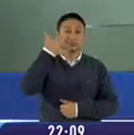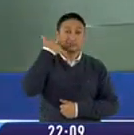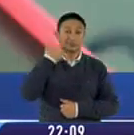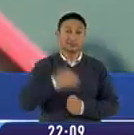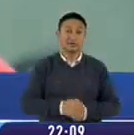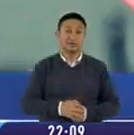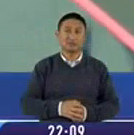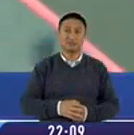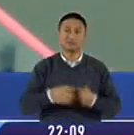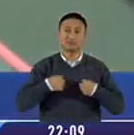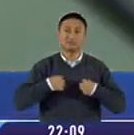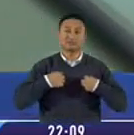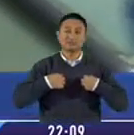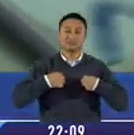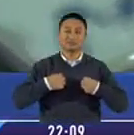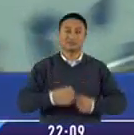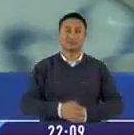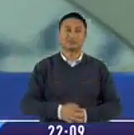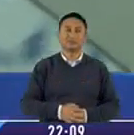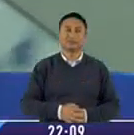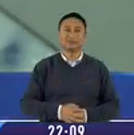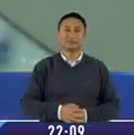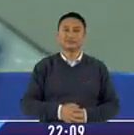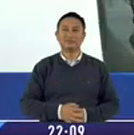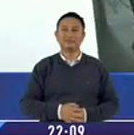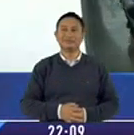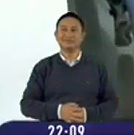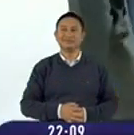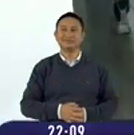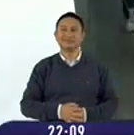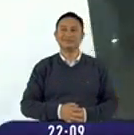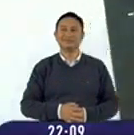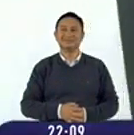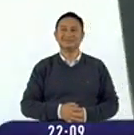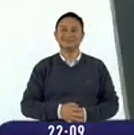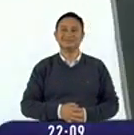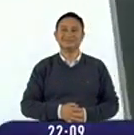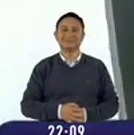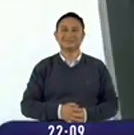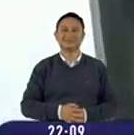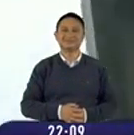y prendas de vestir vinculantes al hecho delictivo. En Quito informó Iván Casamen.